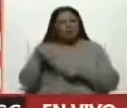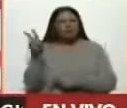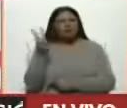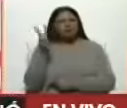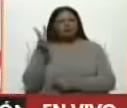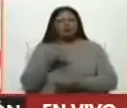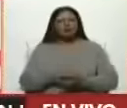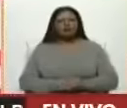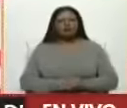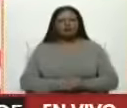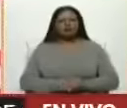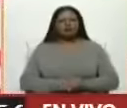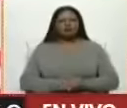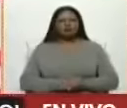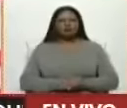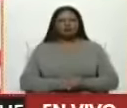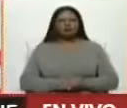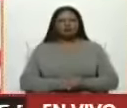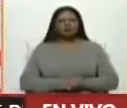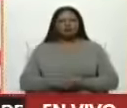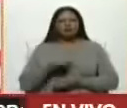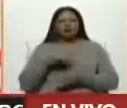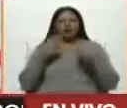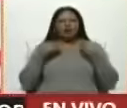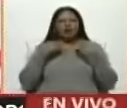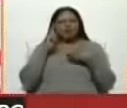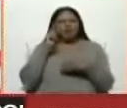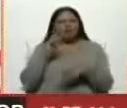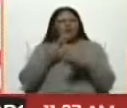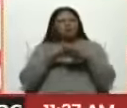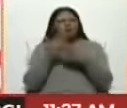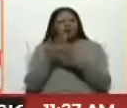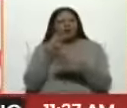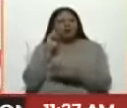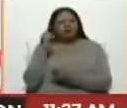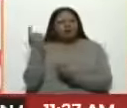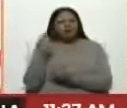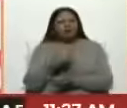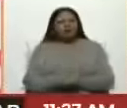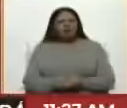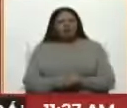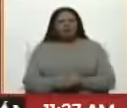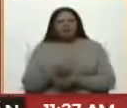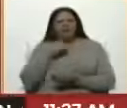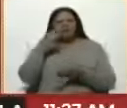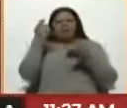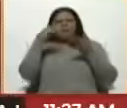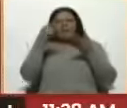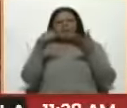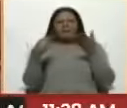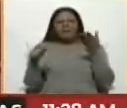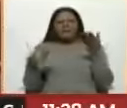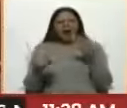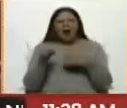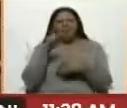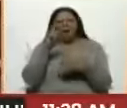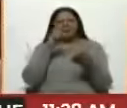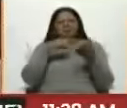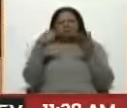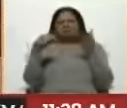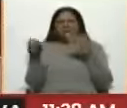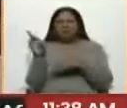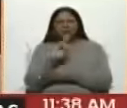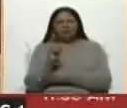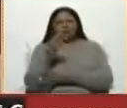en este momento. La estamos viendo porque ahí tienen, ellos sacan, no sacan una encuesta, sacan 20 de un solo golpe.